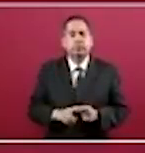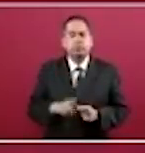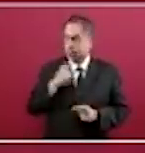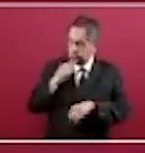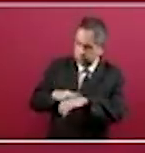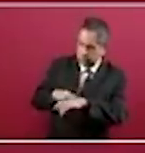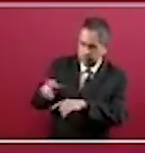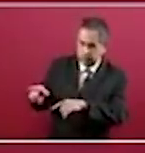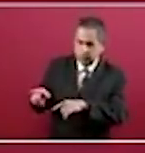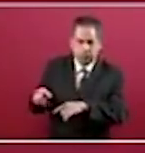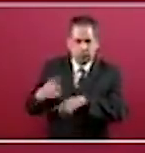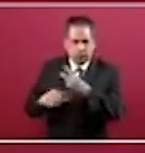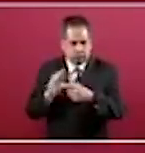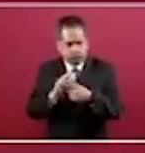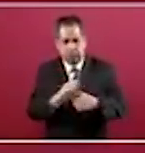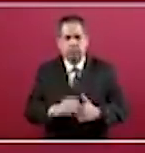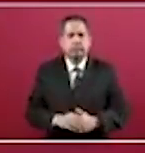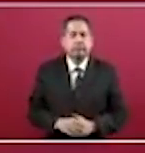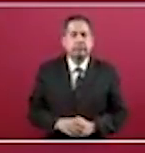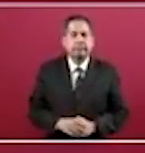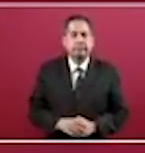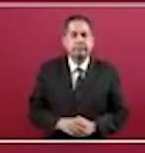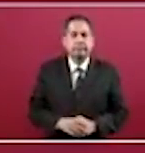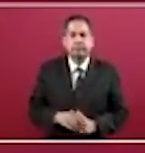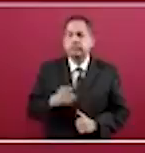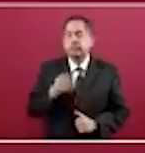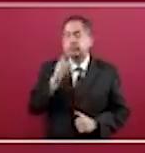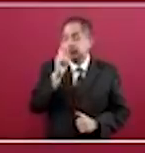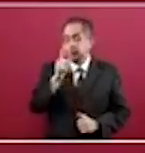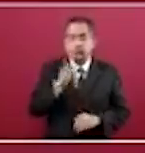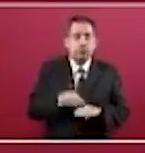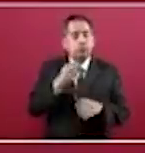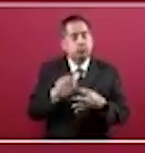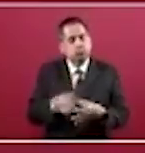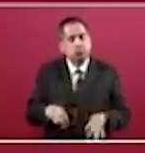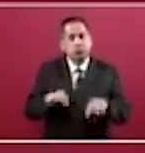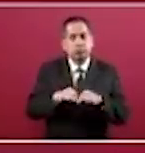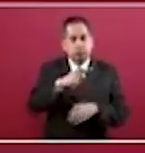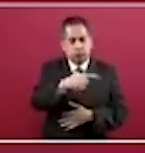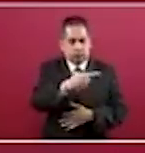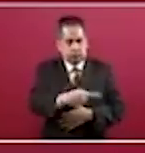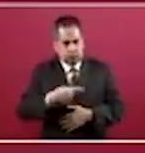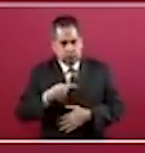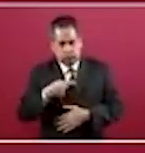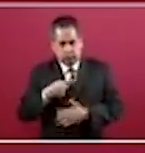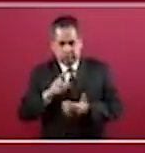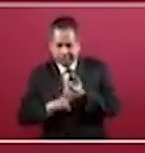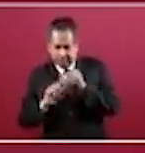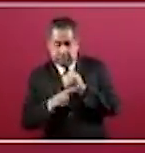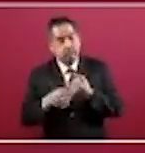Eso lo vamos a ver. Pero es muy importante tu pregunta de